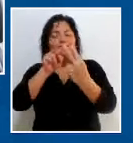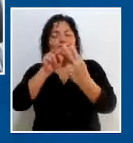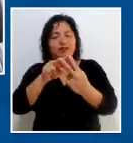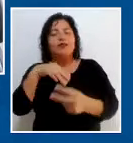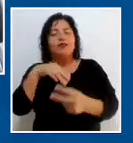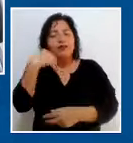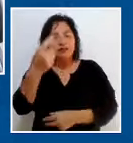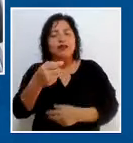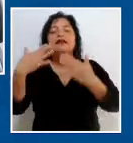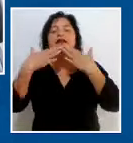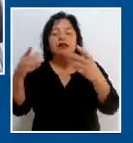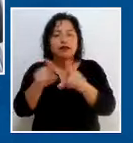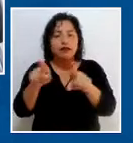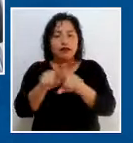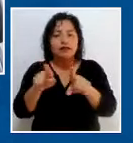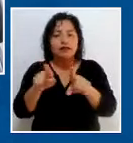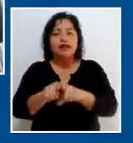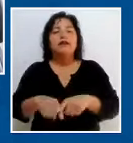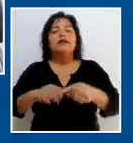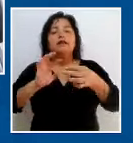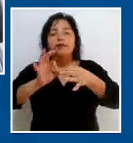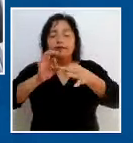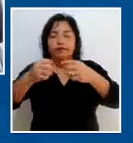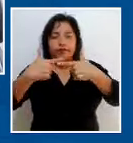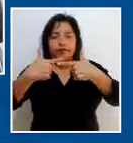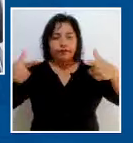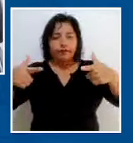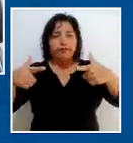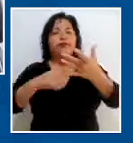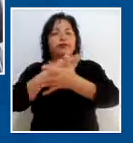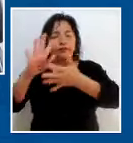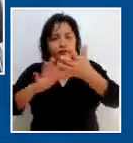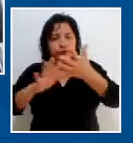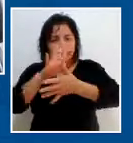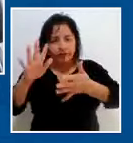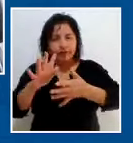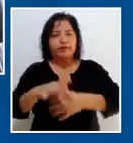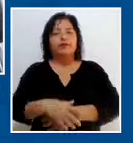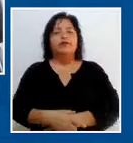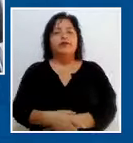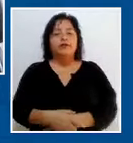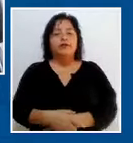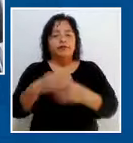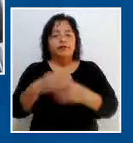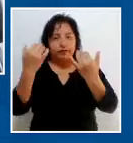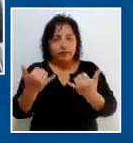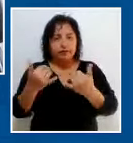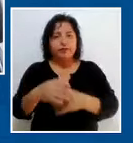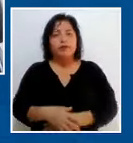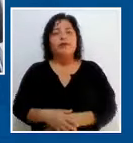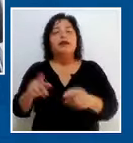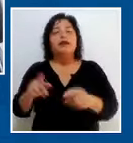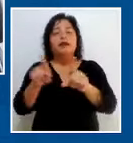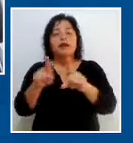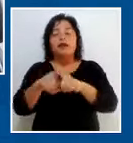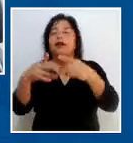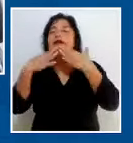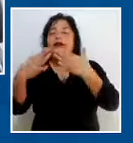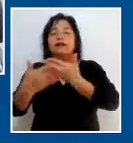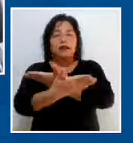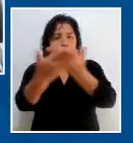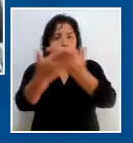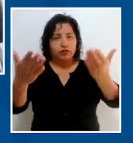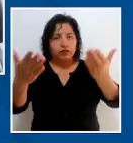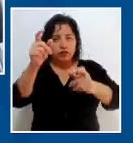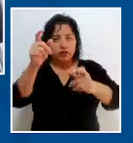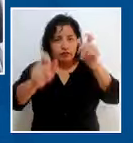También agradecemos a Margarita Guerrero, quien ha sido nuestra intérprete de lengua de señas el día de hoy. Y también agradecemos a todas las personas